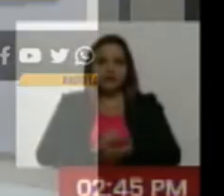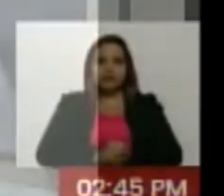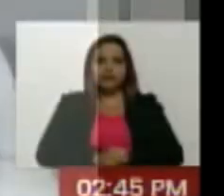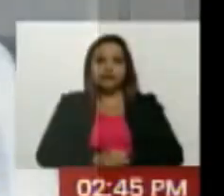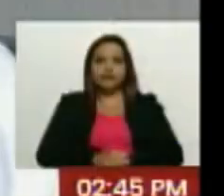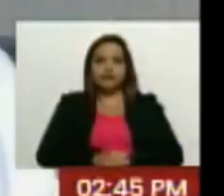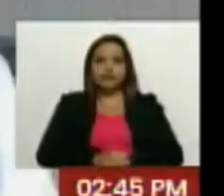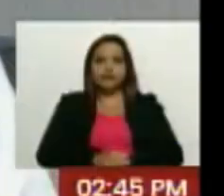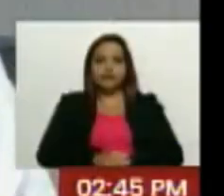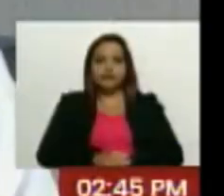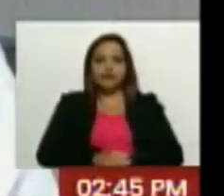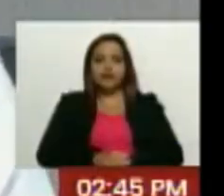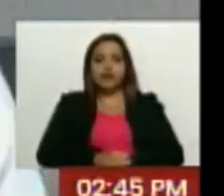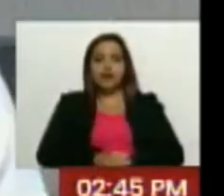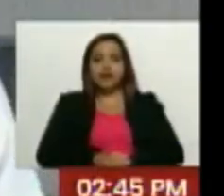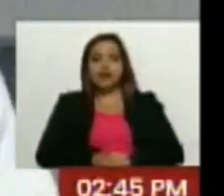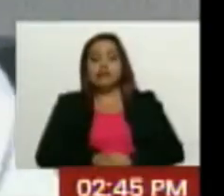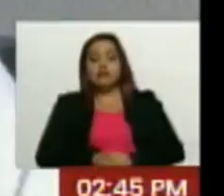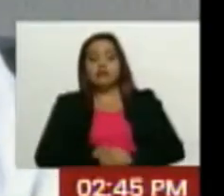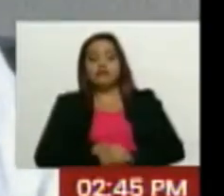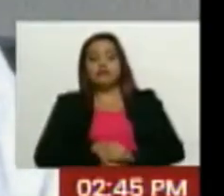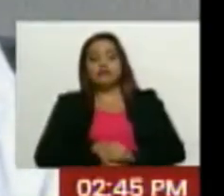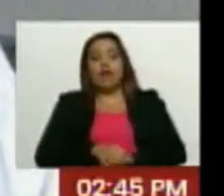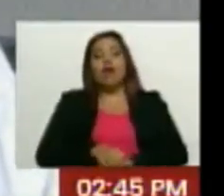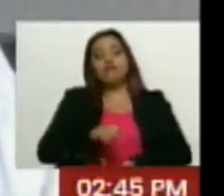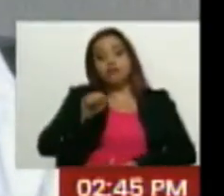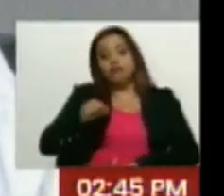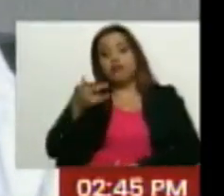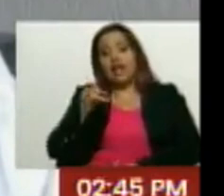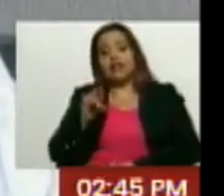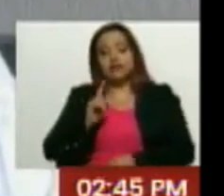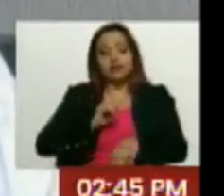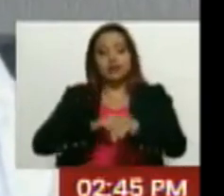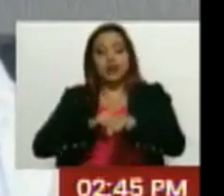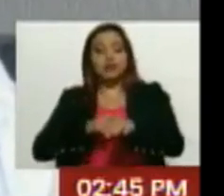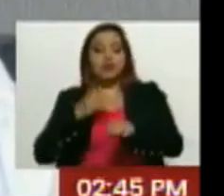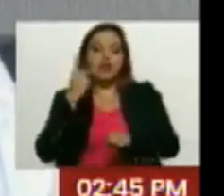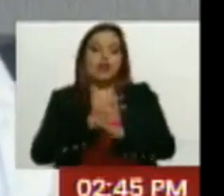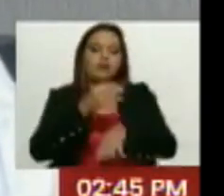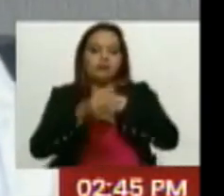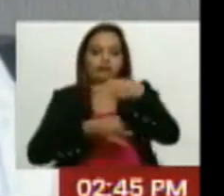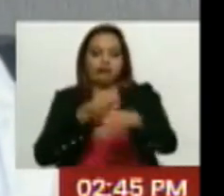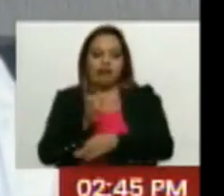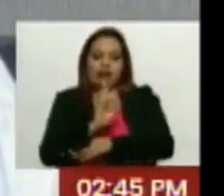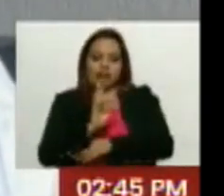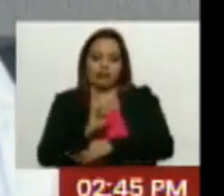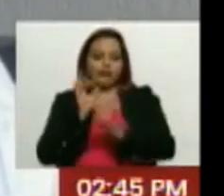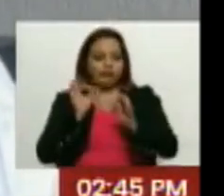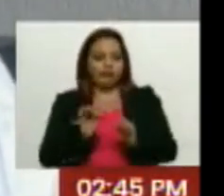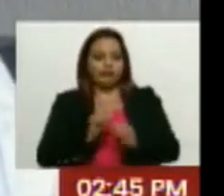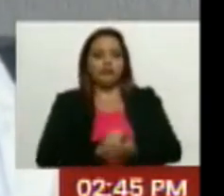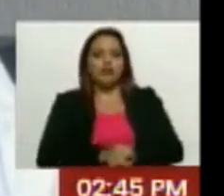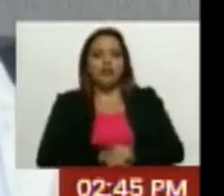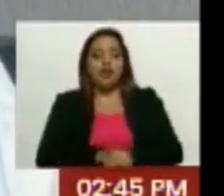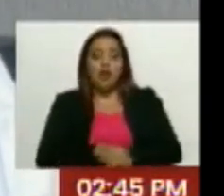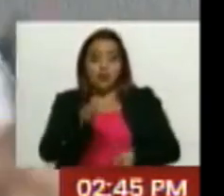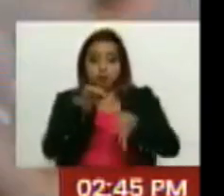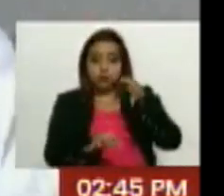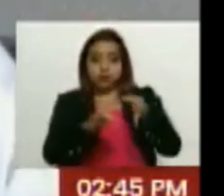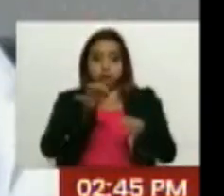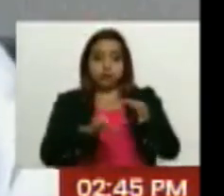ahí viene un periodo que tal vez convenga comentarlo rápidamente. Si la Corte